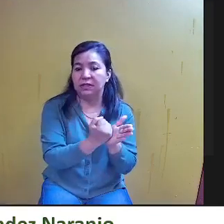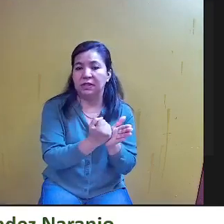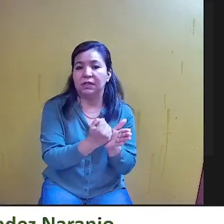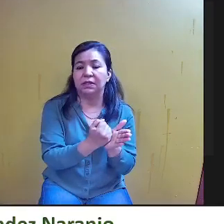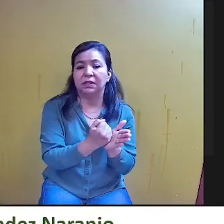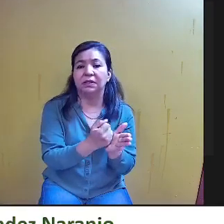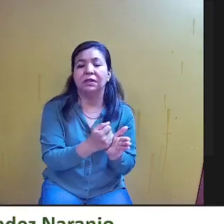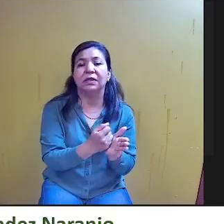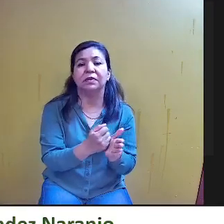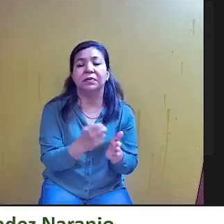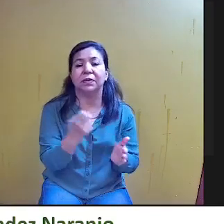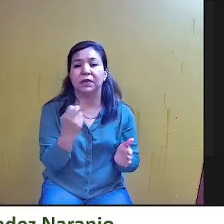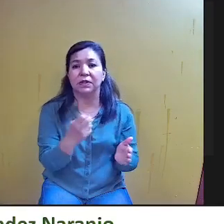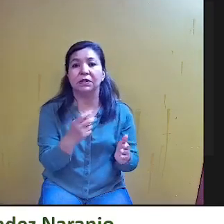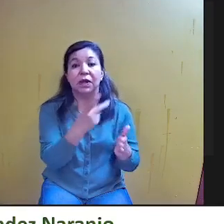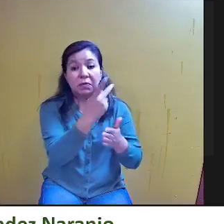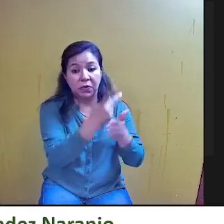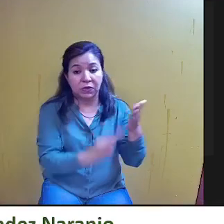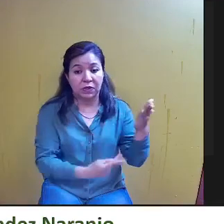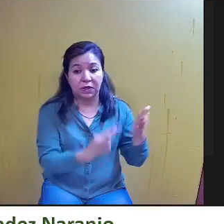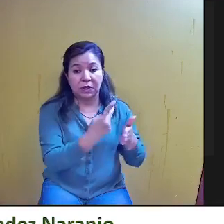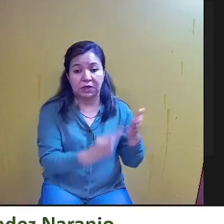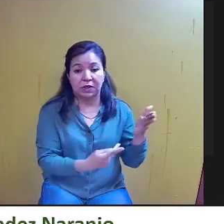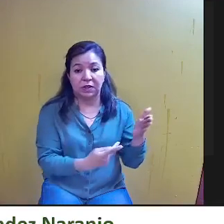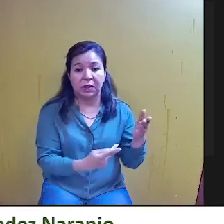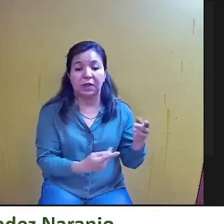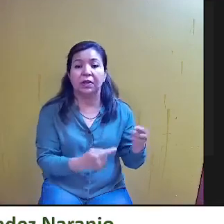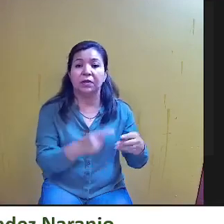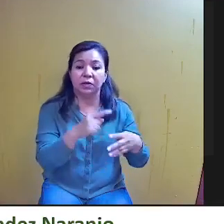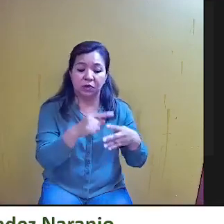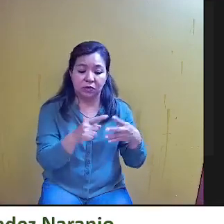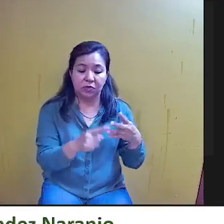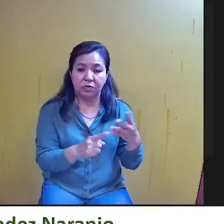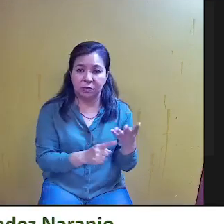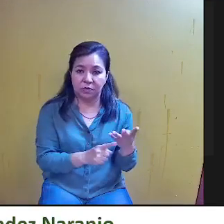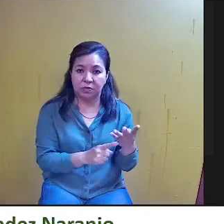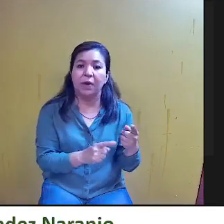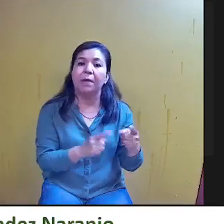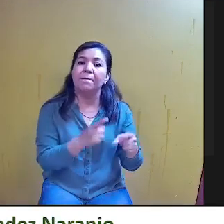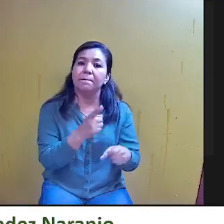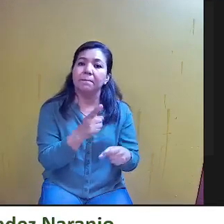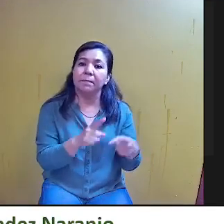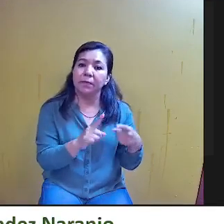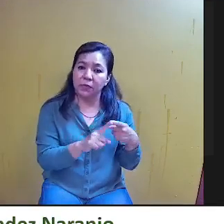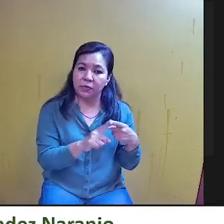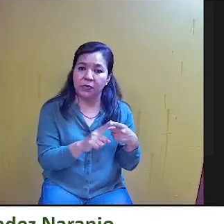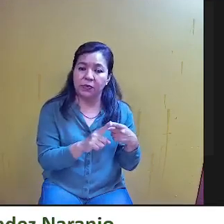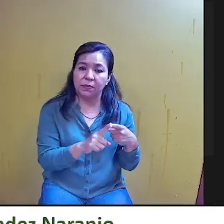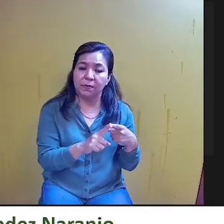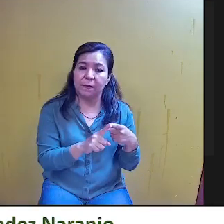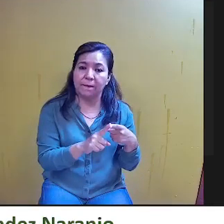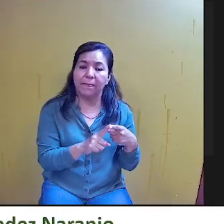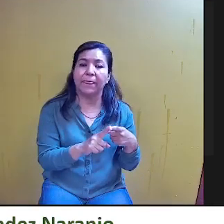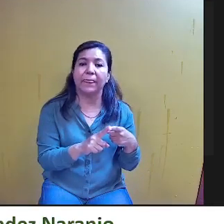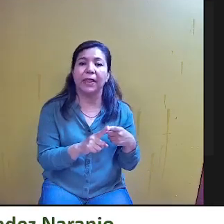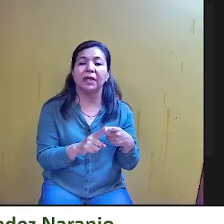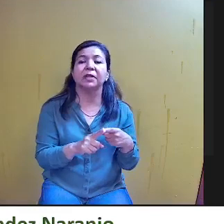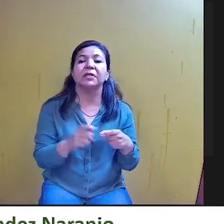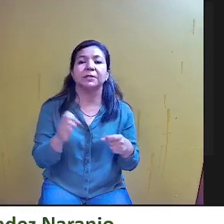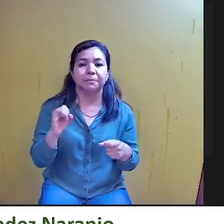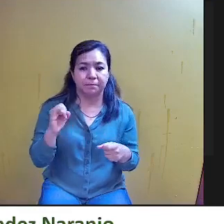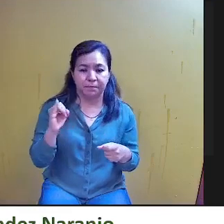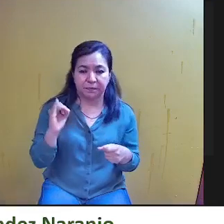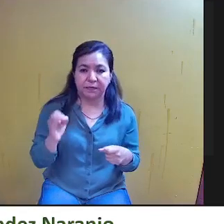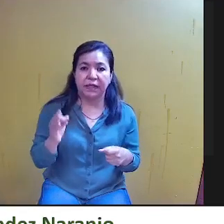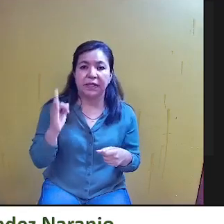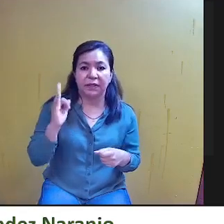lo anterior, el proyecto propone los siguientes puntos resolutivos. Primero, se declaran fundados los agravios hechos valer en